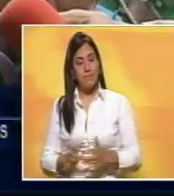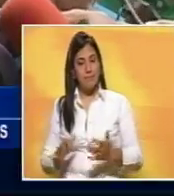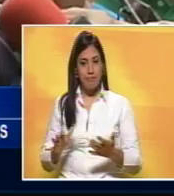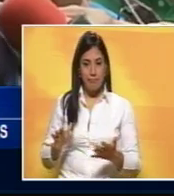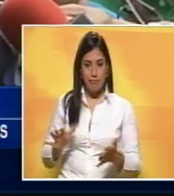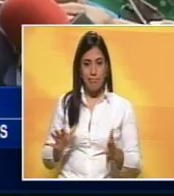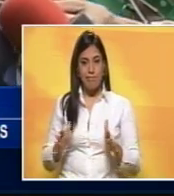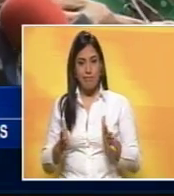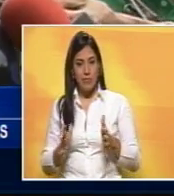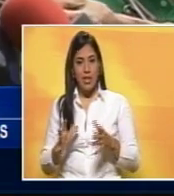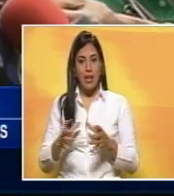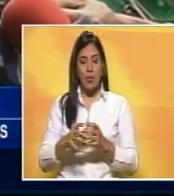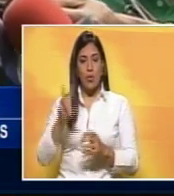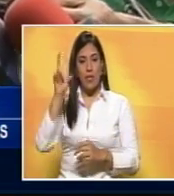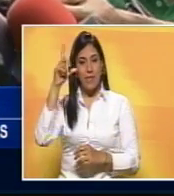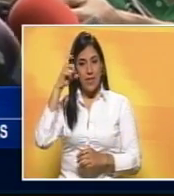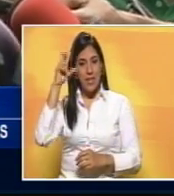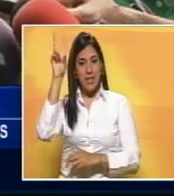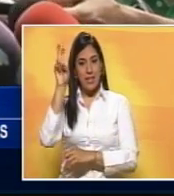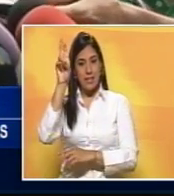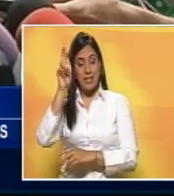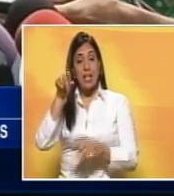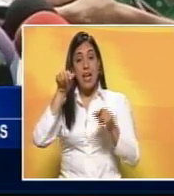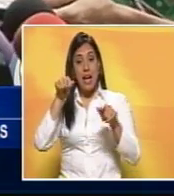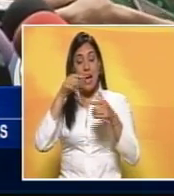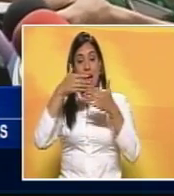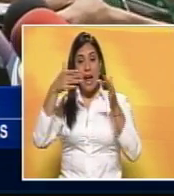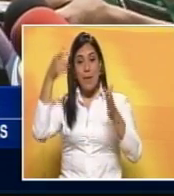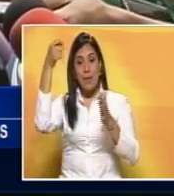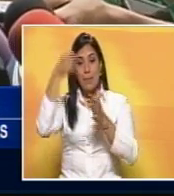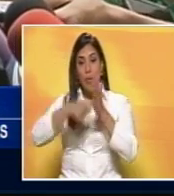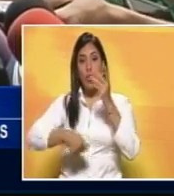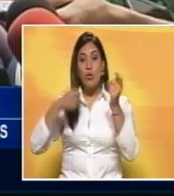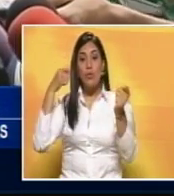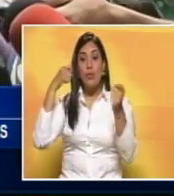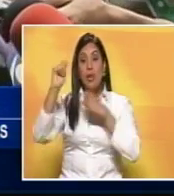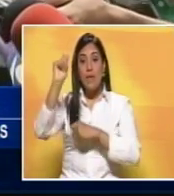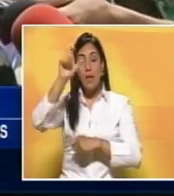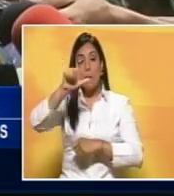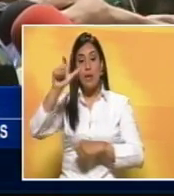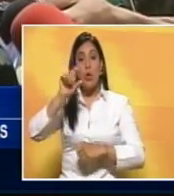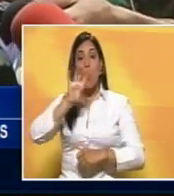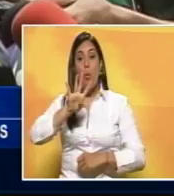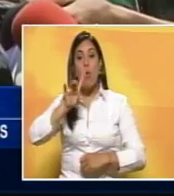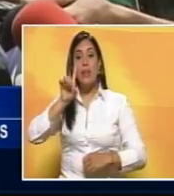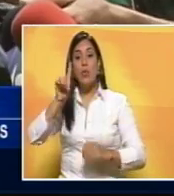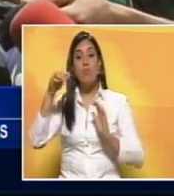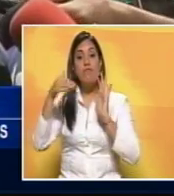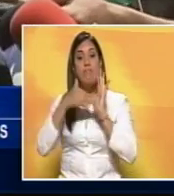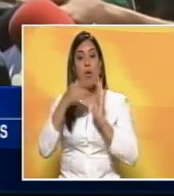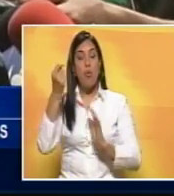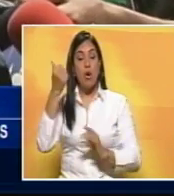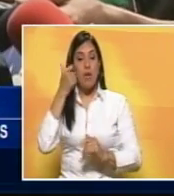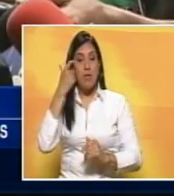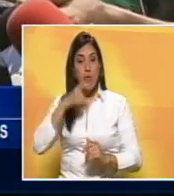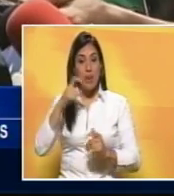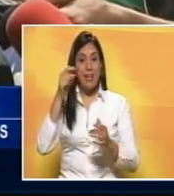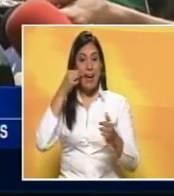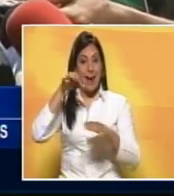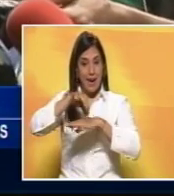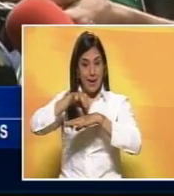Presuntamente en la reunión del día viernes se habló de un precio de venta máximo al consumidor final de 41.000 bolívares, de 41